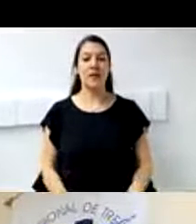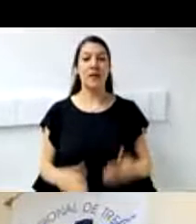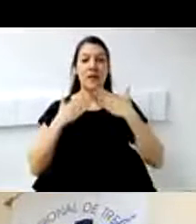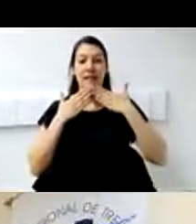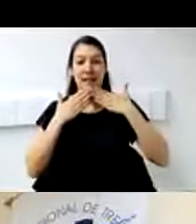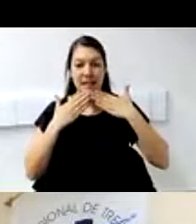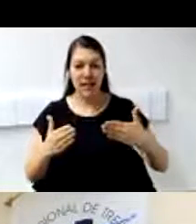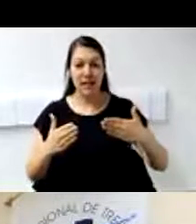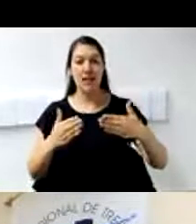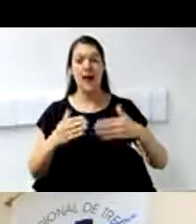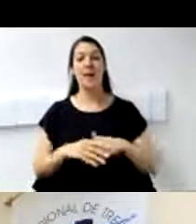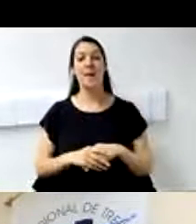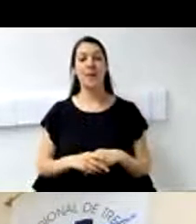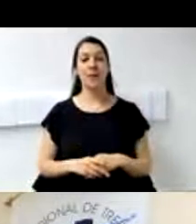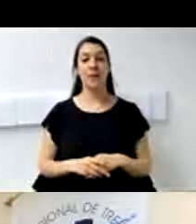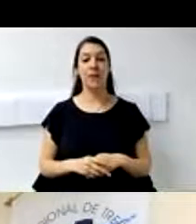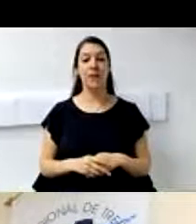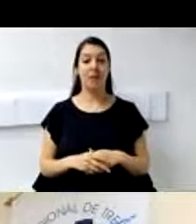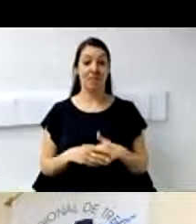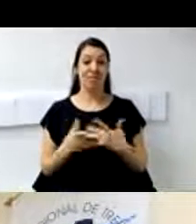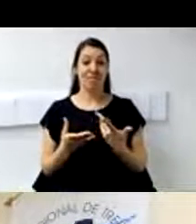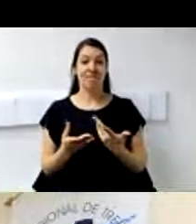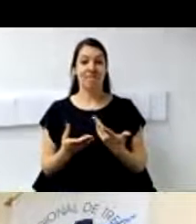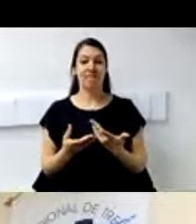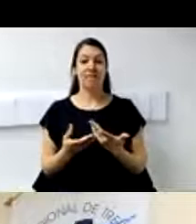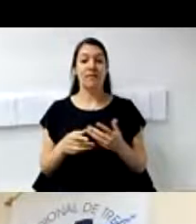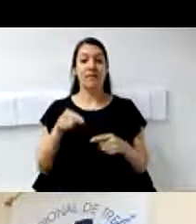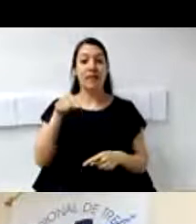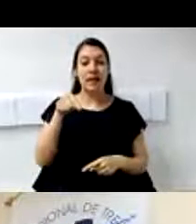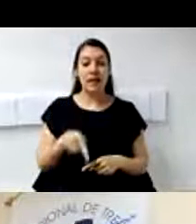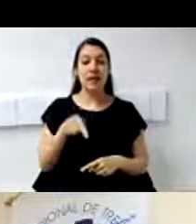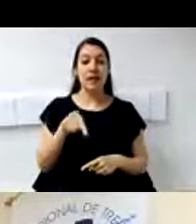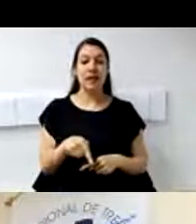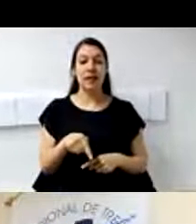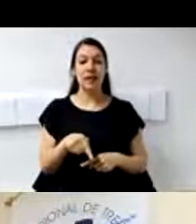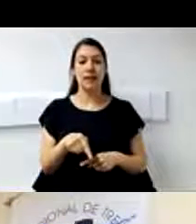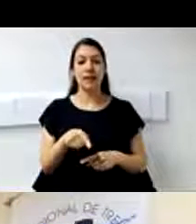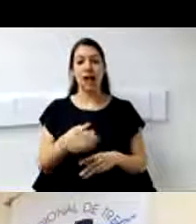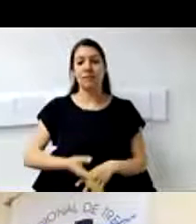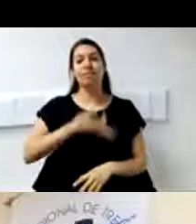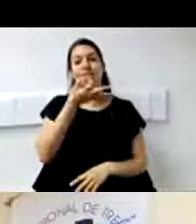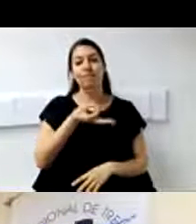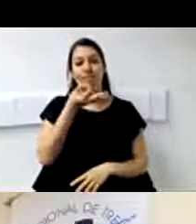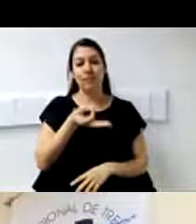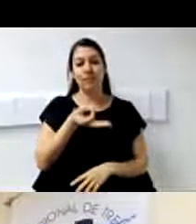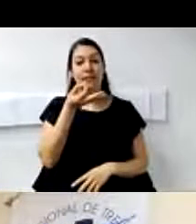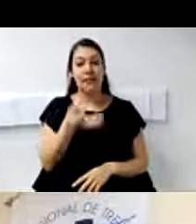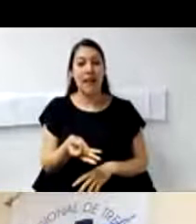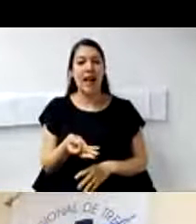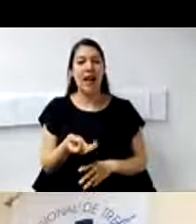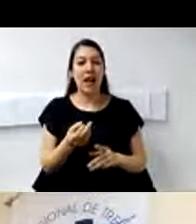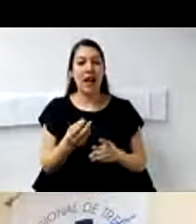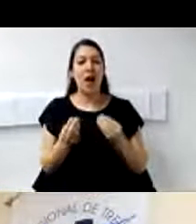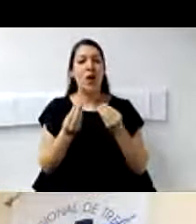Gracias, Juan José. Como ven, esta intervención, que si bien parecería como que va